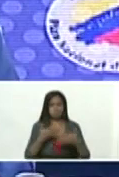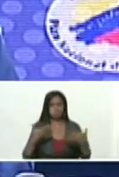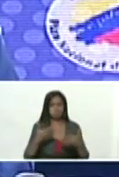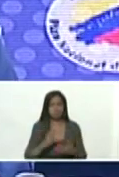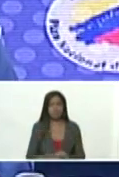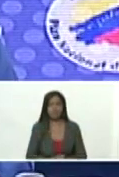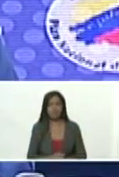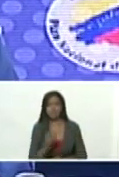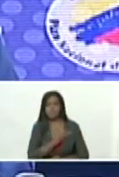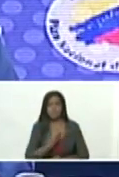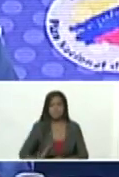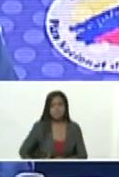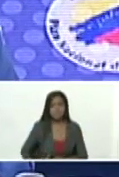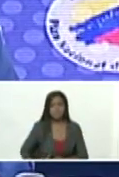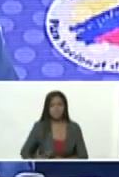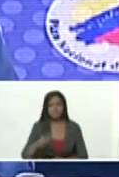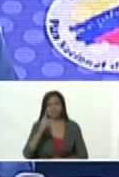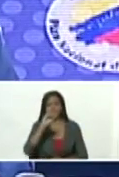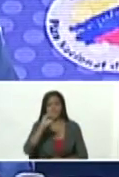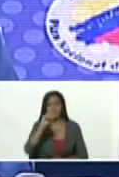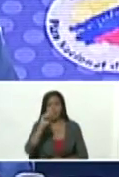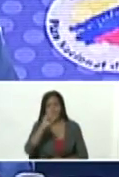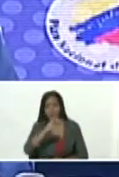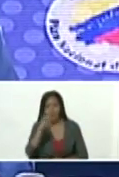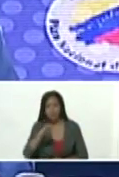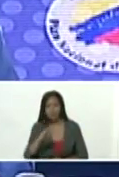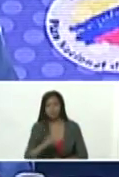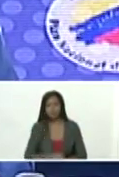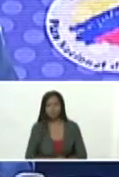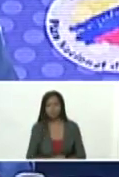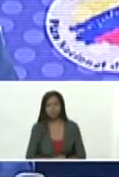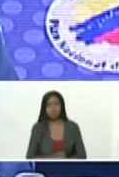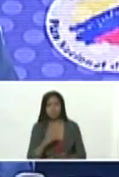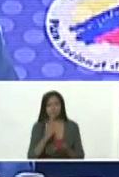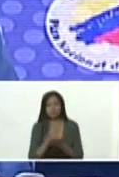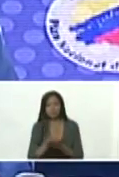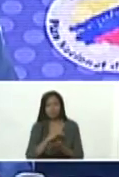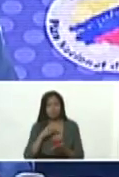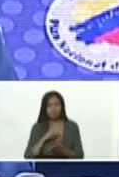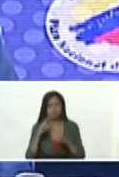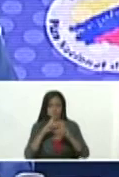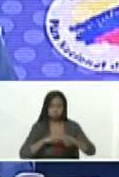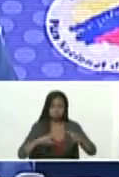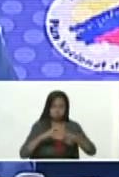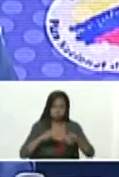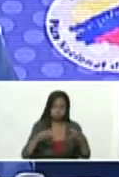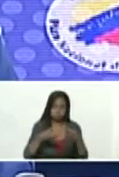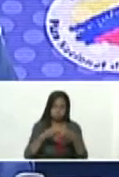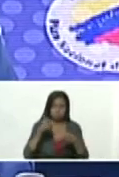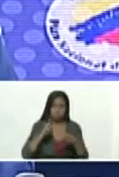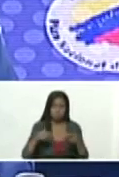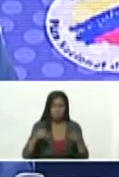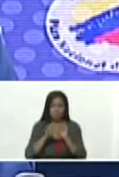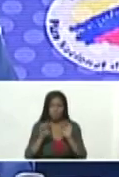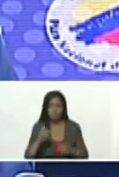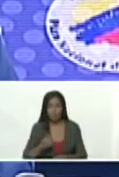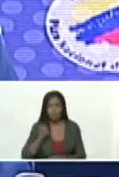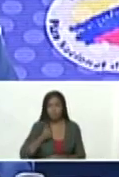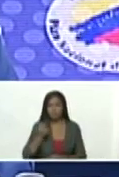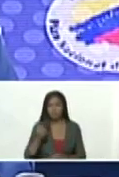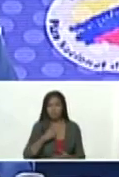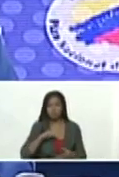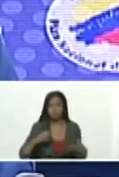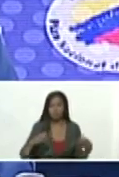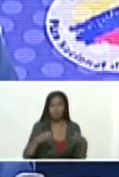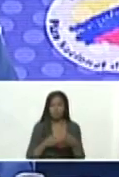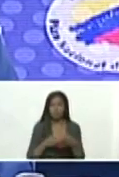del presidente Díaz Canel. Estuvimos conversando, siempre estamos revisando la cooperación. Aprovechamos para reunirnos